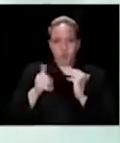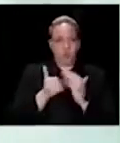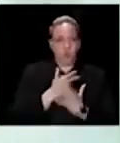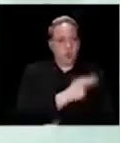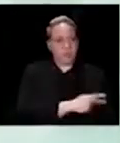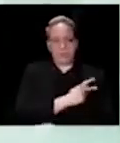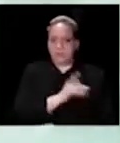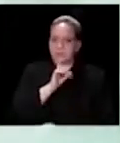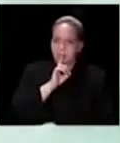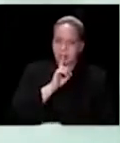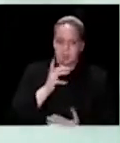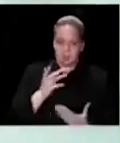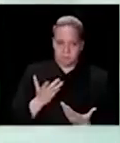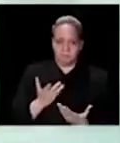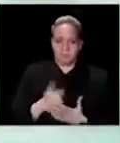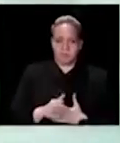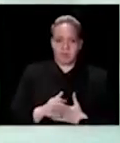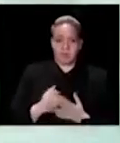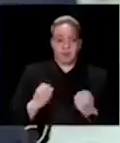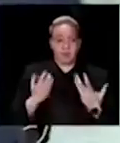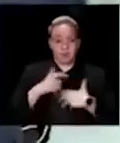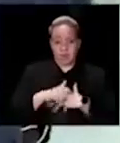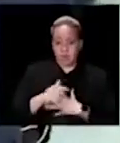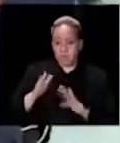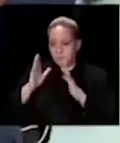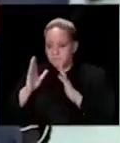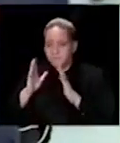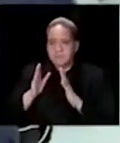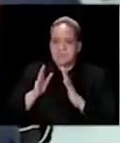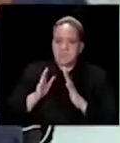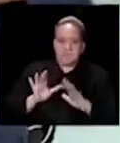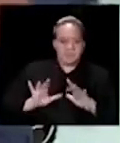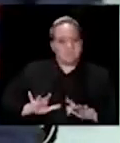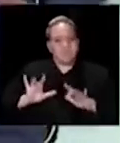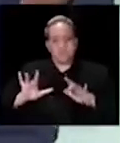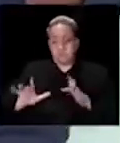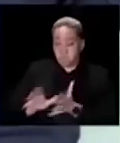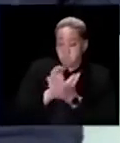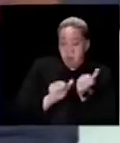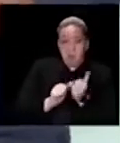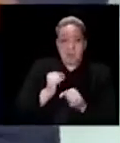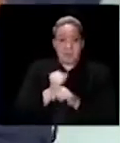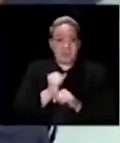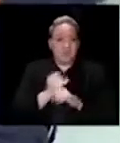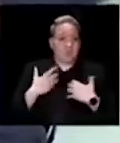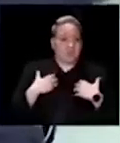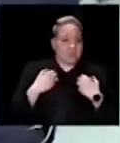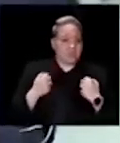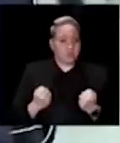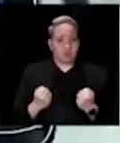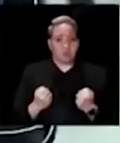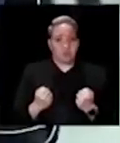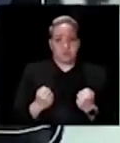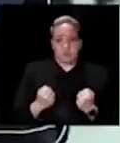no descansar ni un rato y saber que uno es gigante, aunque mida 5'4", luchar por lo que crees, estar al lado de la gente y apoyar